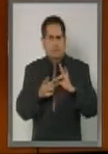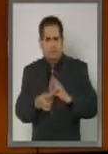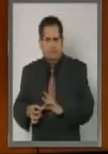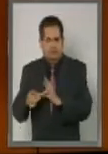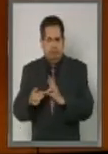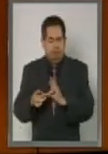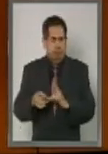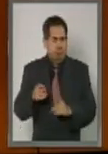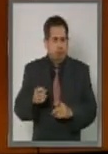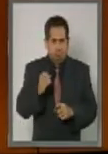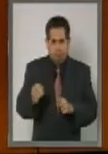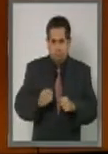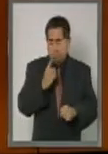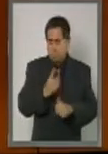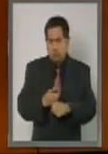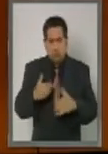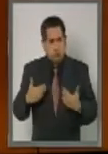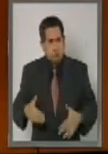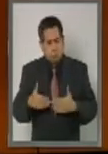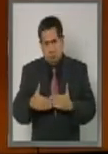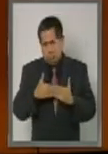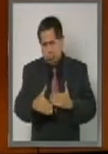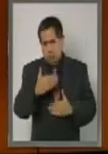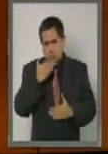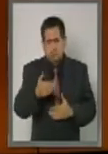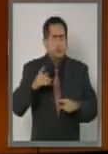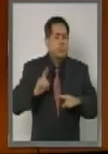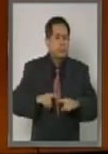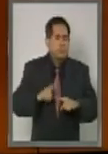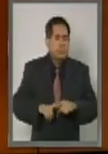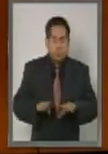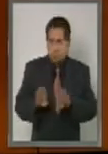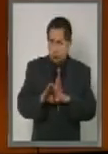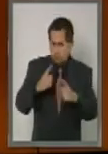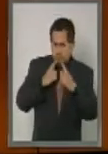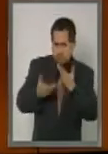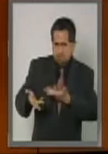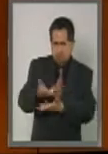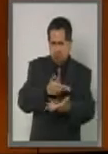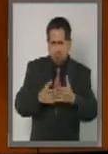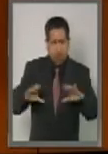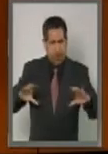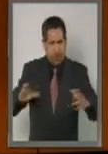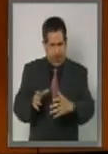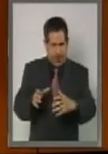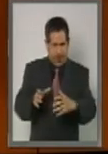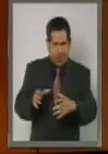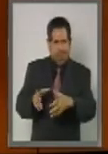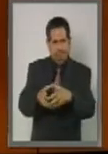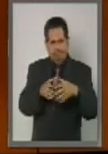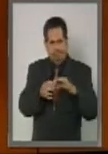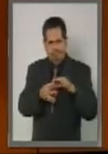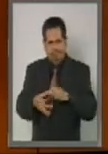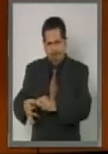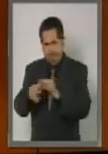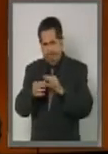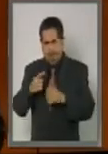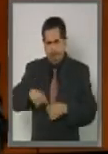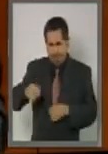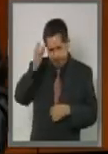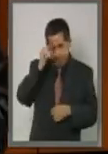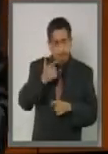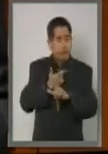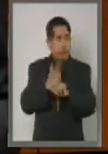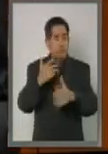una oportunidad relevante frente a sí, que es la negociación como bloque por primera vez de acuerdos de libre